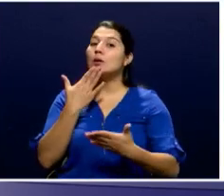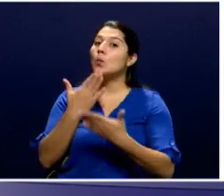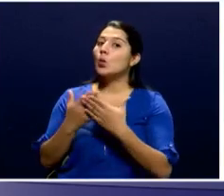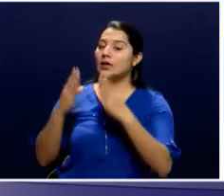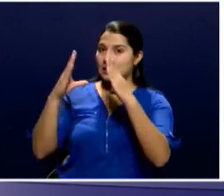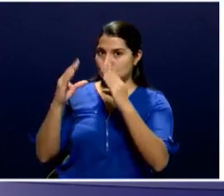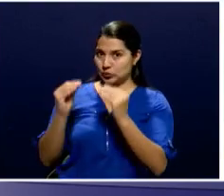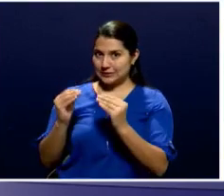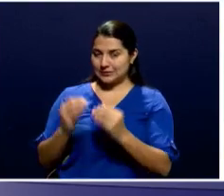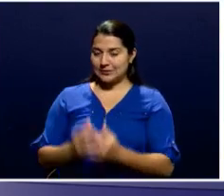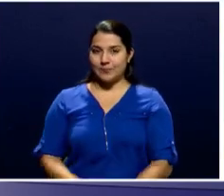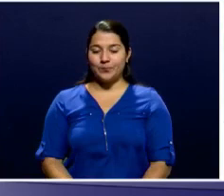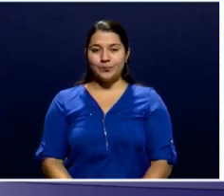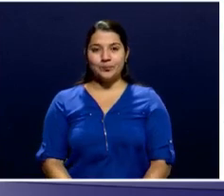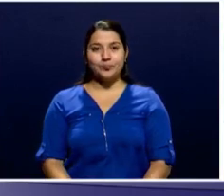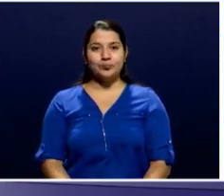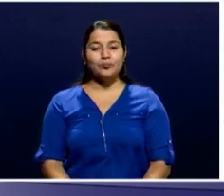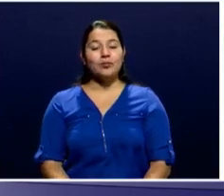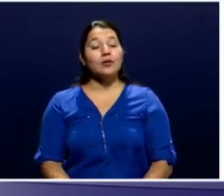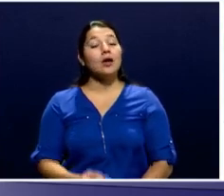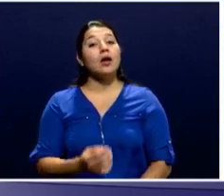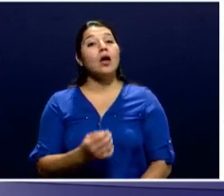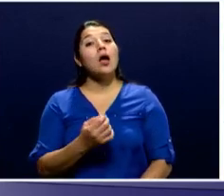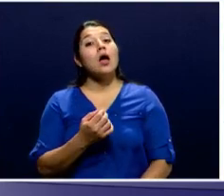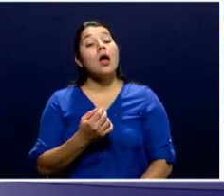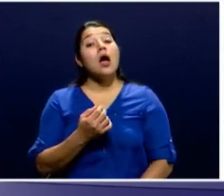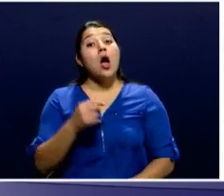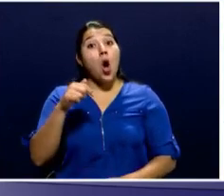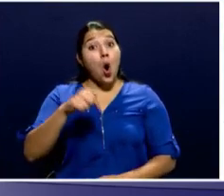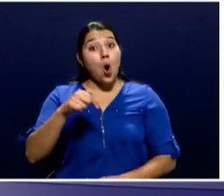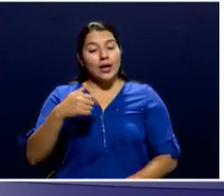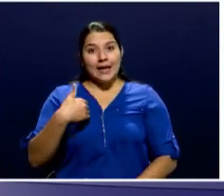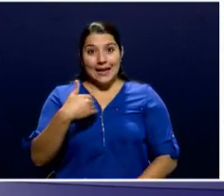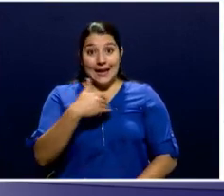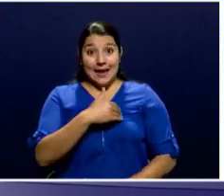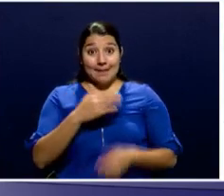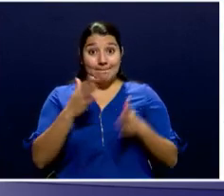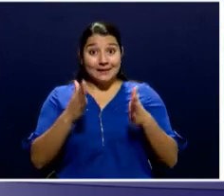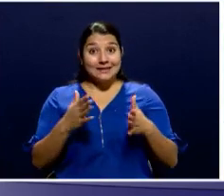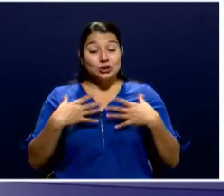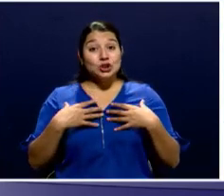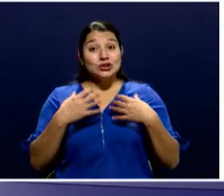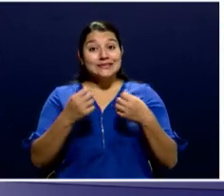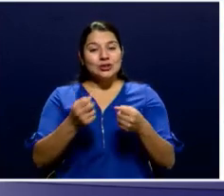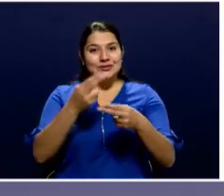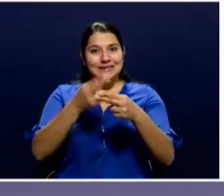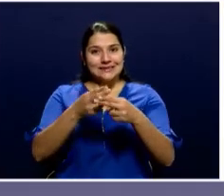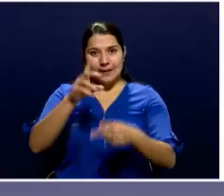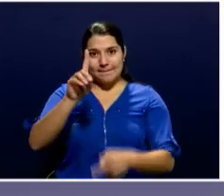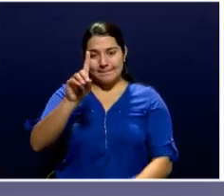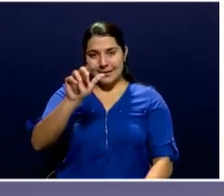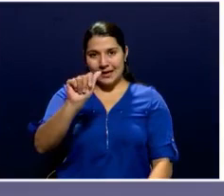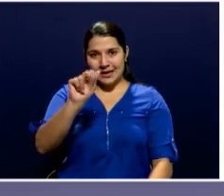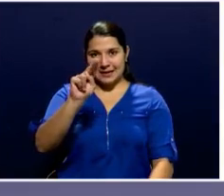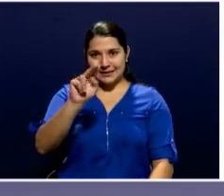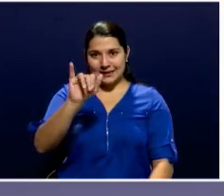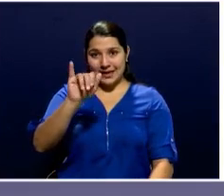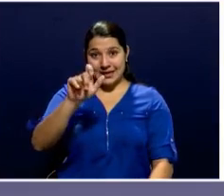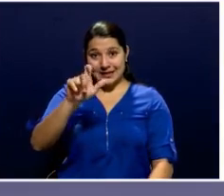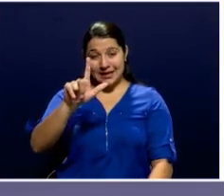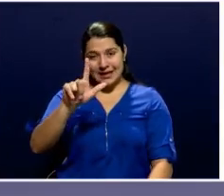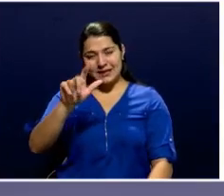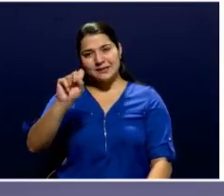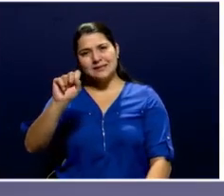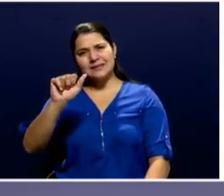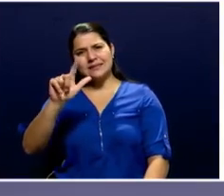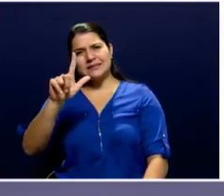noches. Hay un dato que aporta hoy el ministro de Salud, Daniel Salas, que me resultó muy